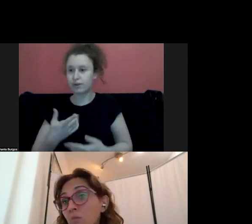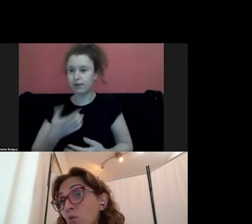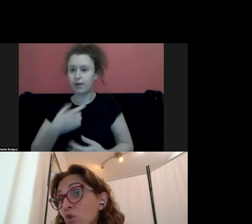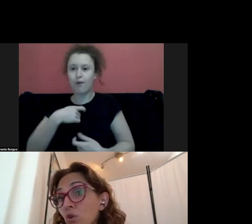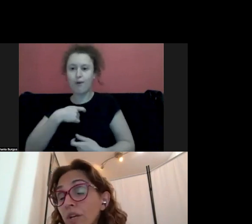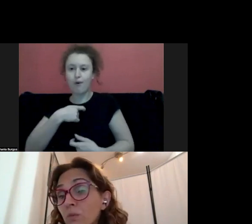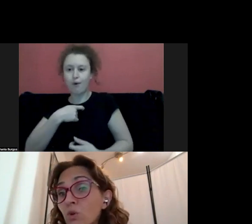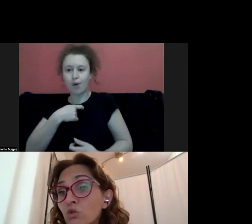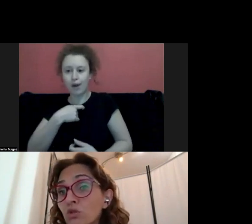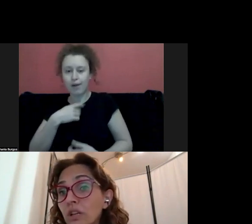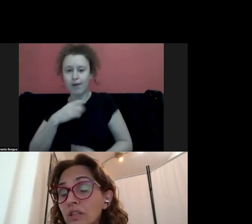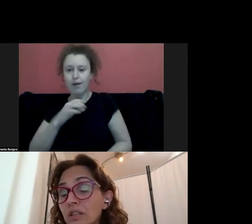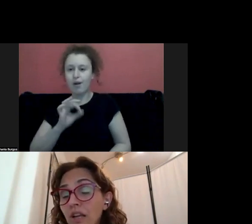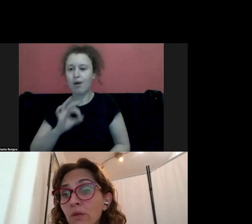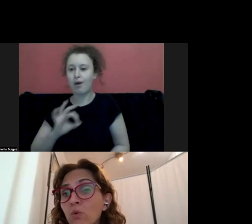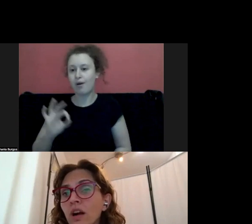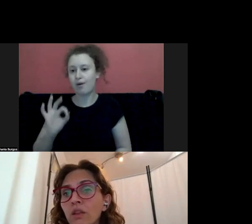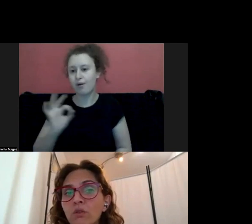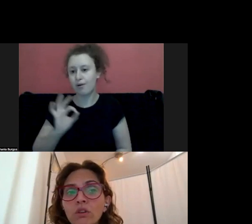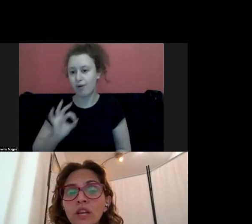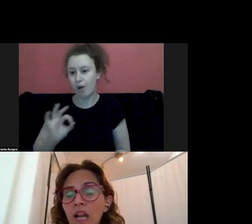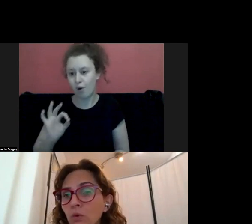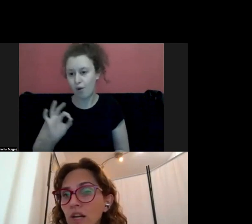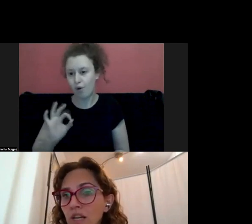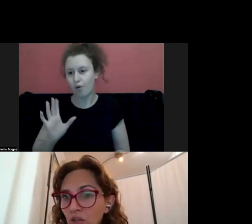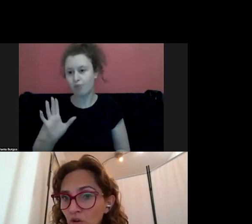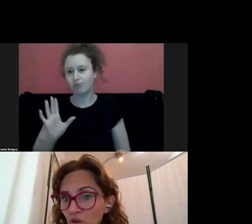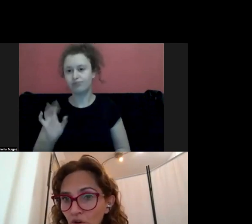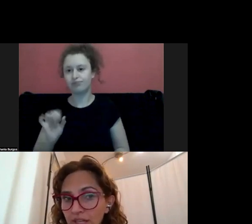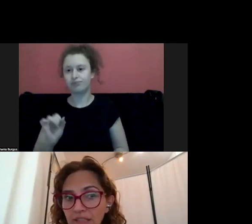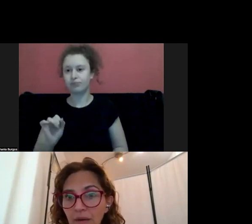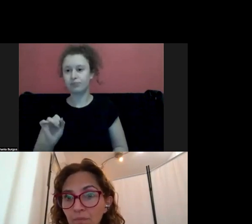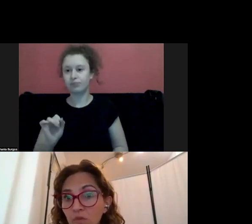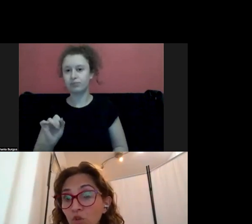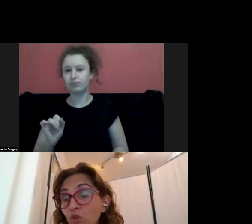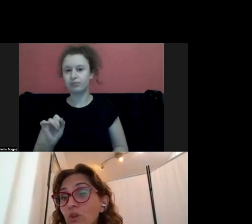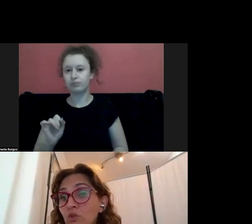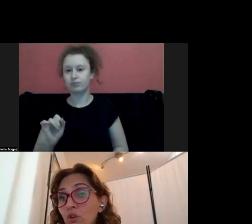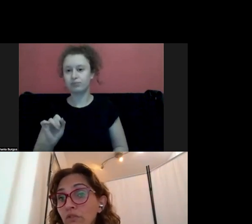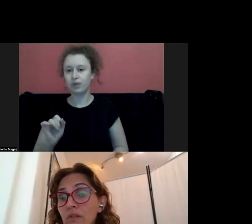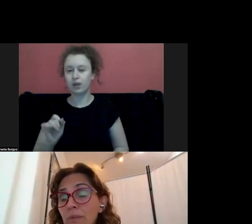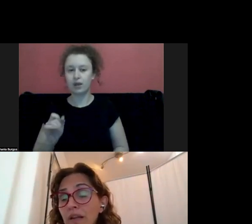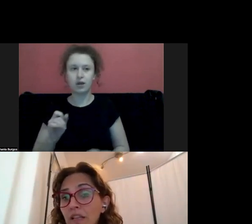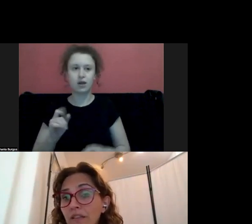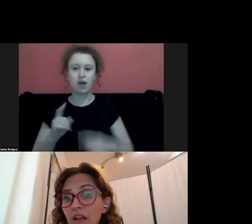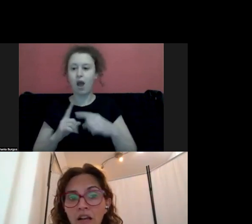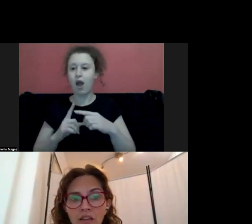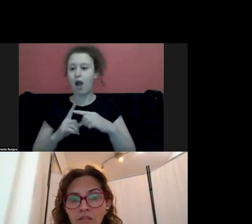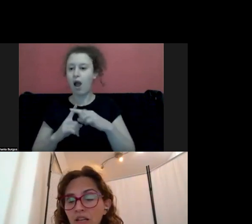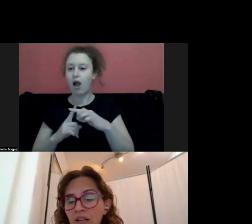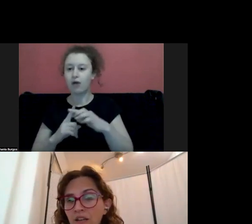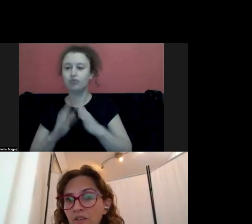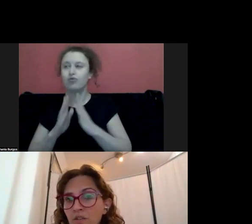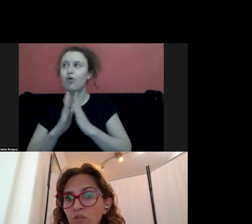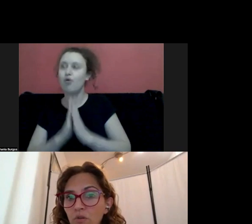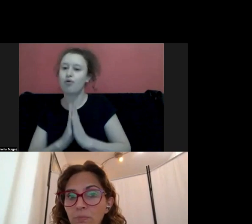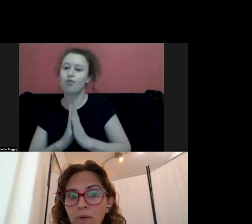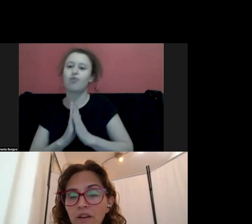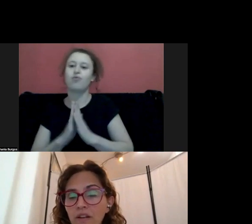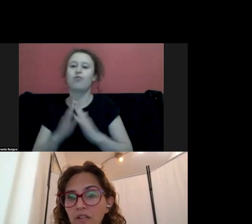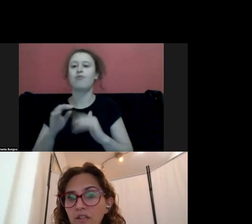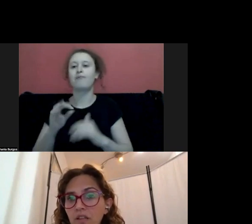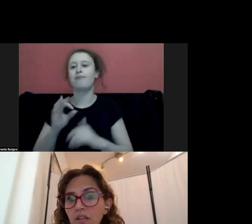si queremos o no queremos que sea educado en alguna religión concreta. Todo eso forma parte de la decisión